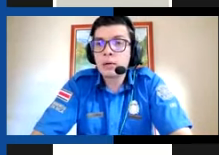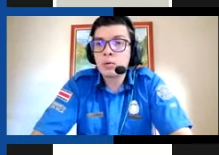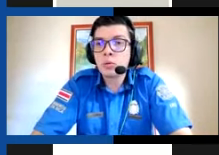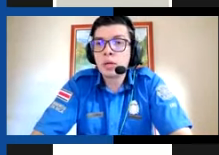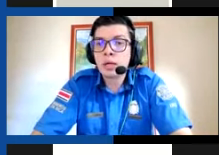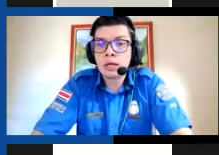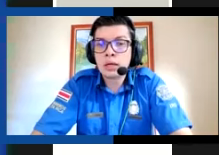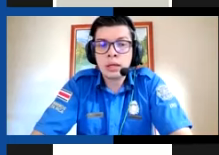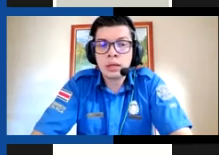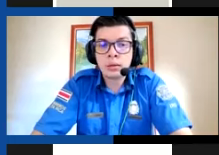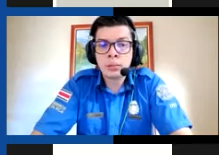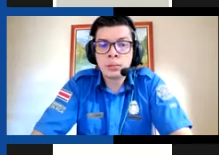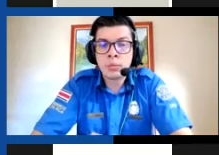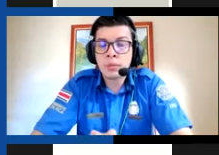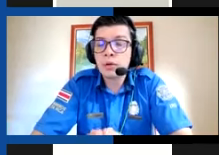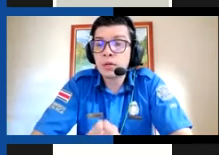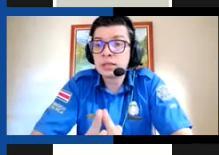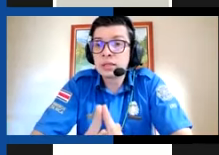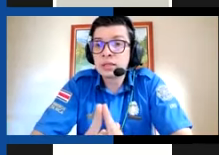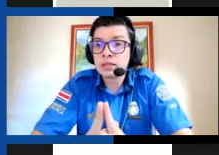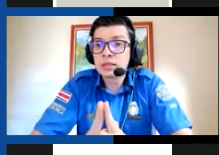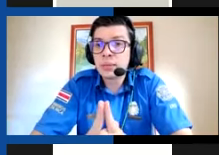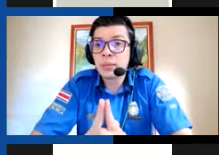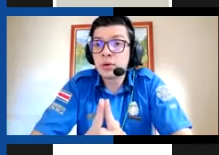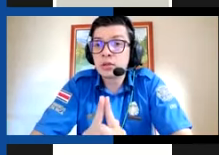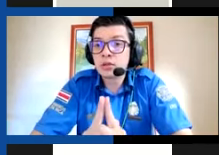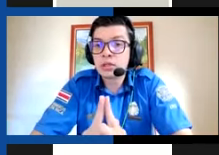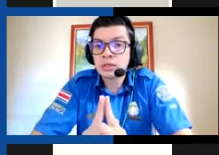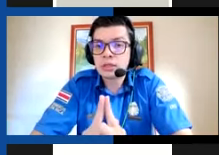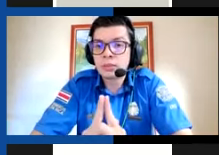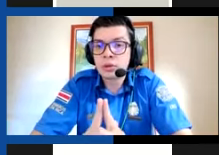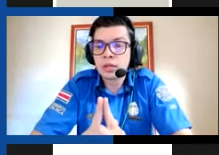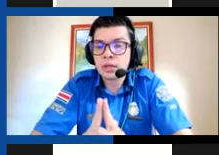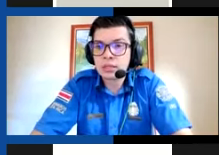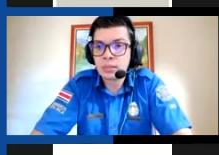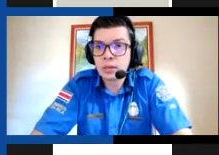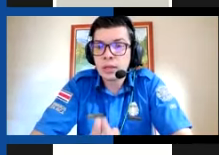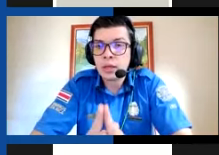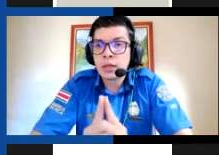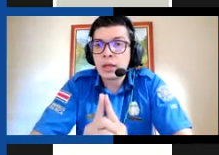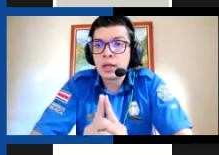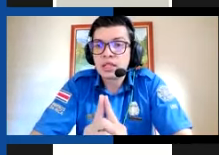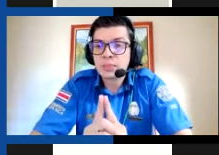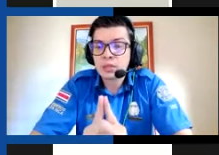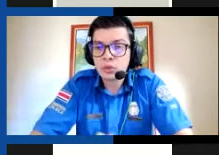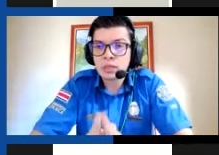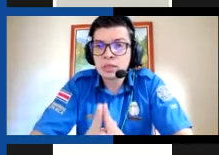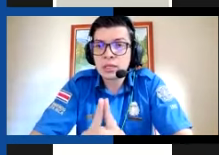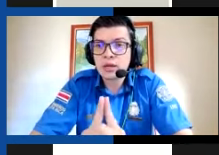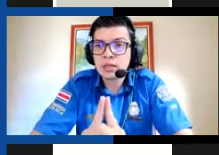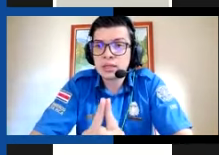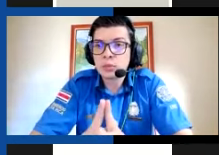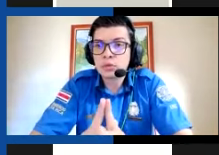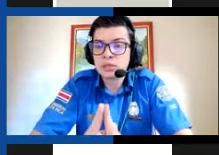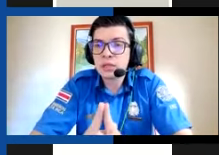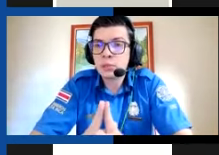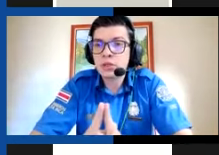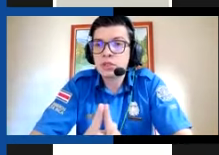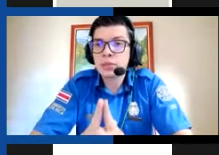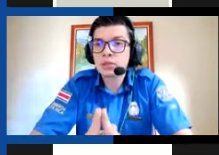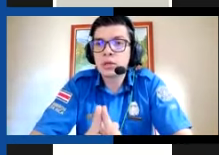hay lo primero la primera condición es importantísima. Las personas que realizamos